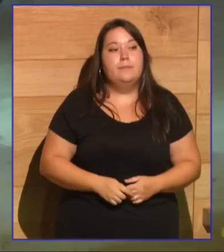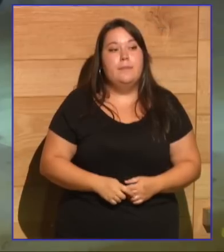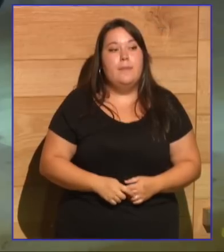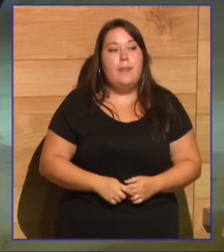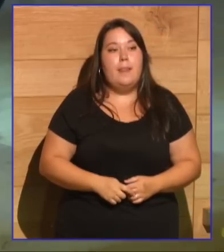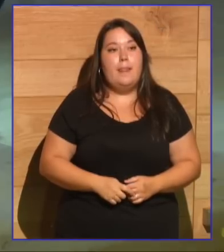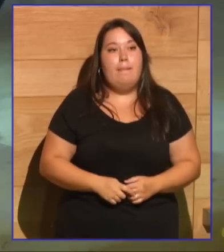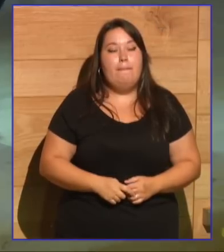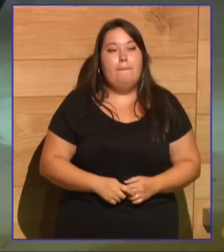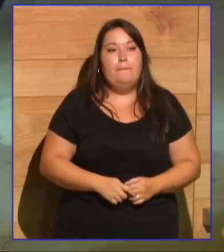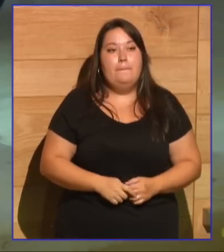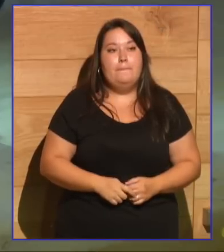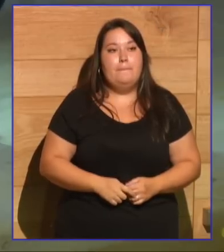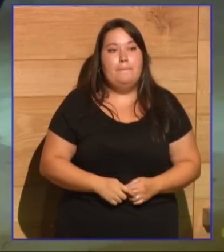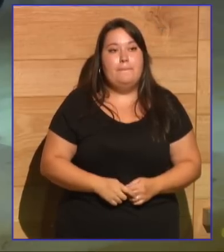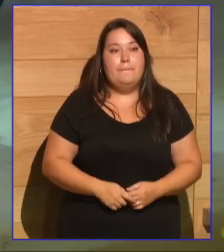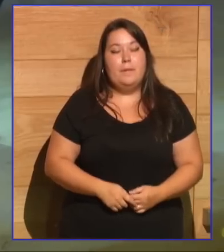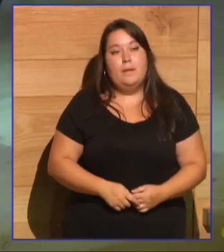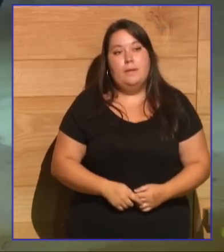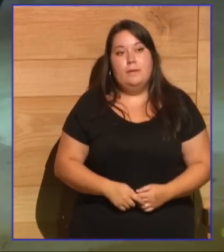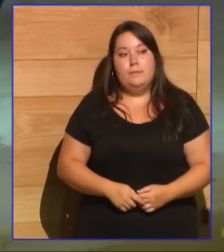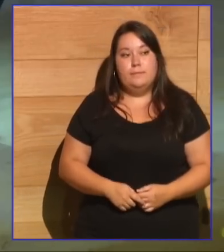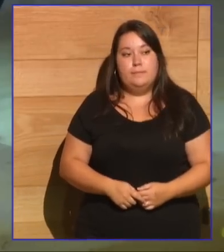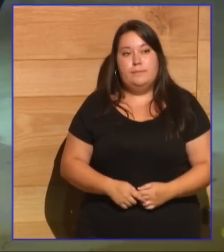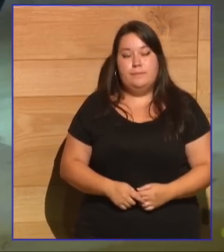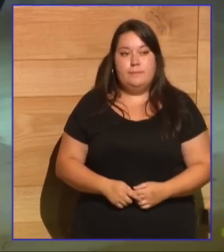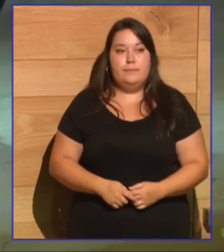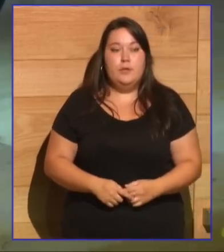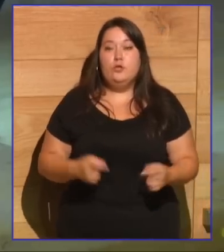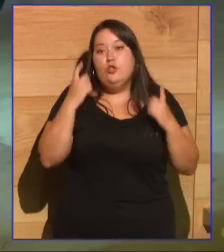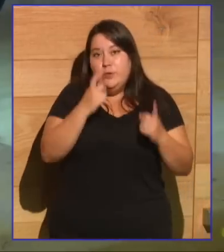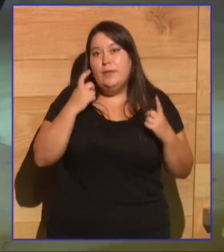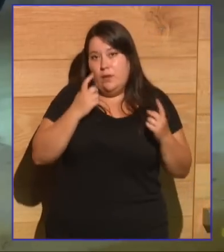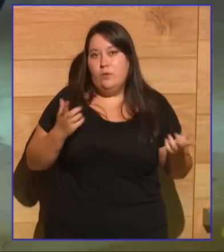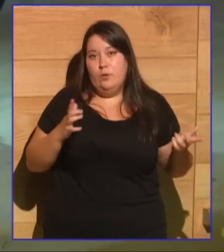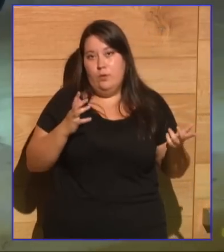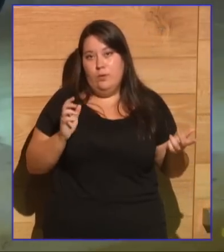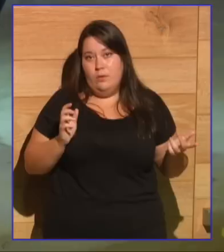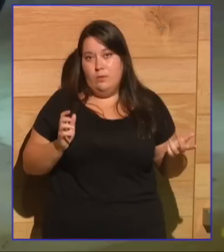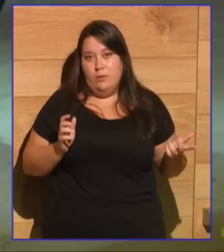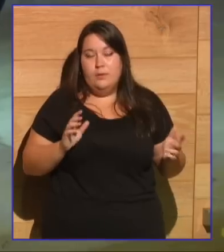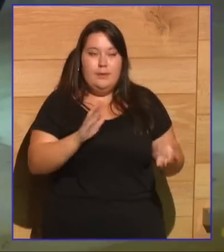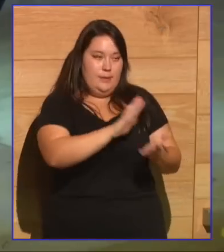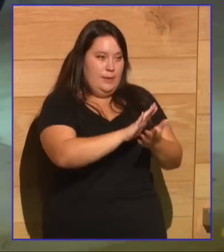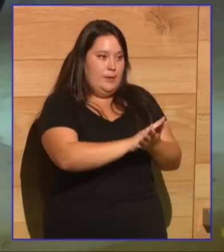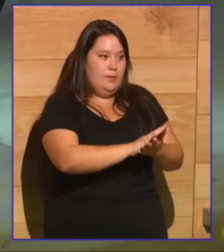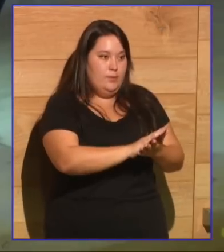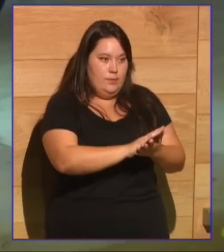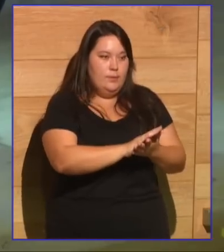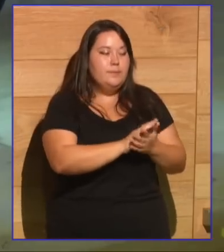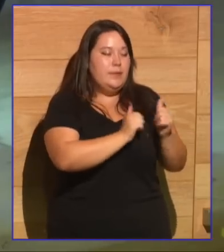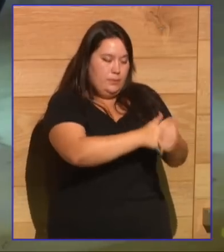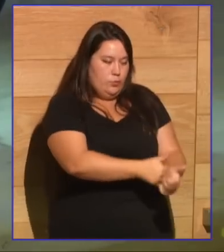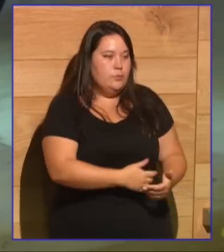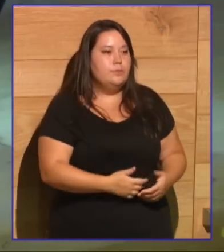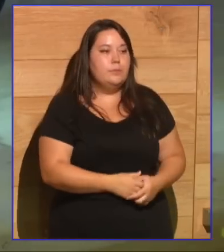el que ha venido yo me estoy yo estoy intentando vale aquí los guantes estamos siguiendo entonces